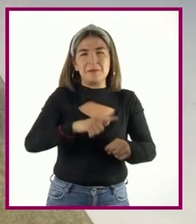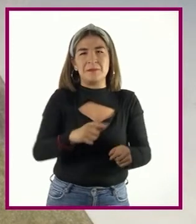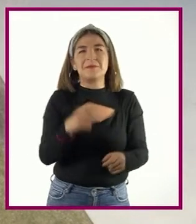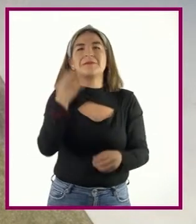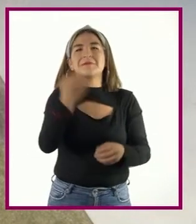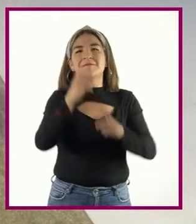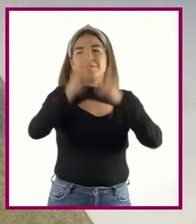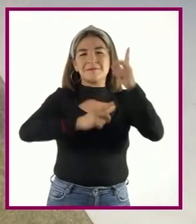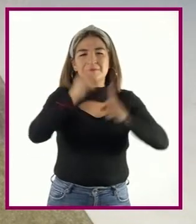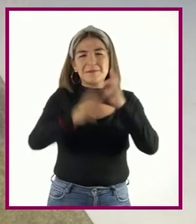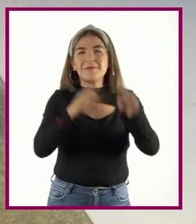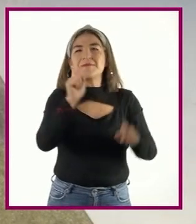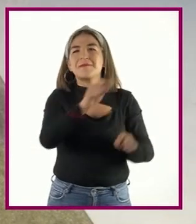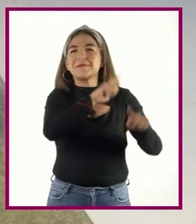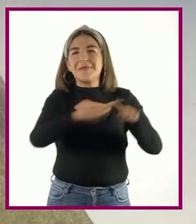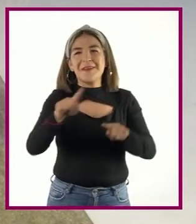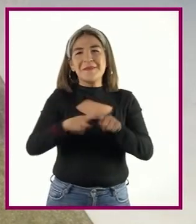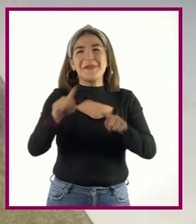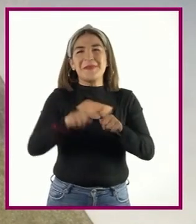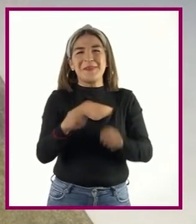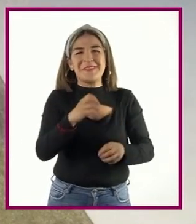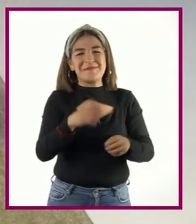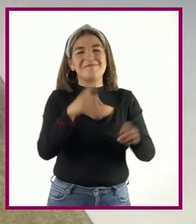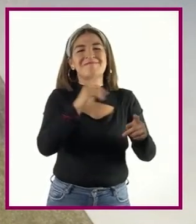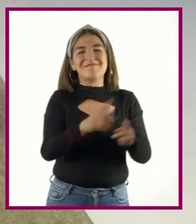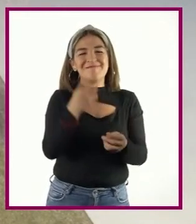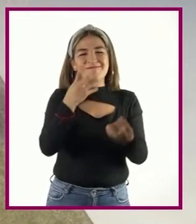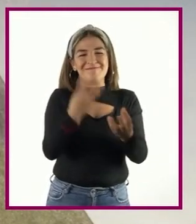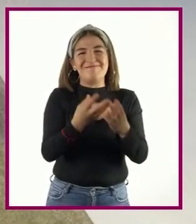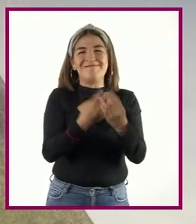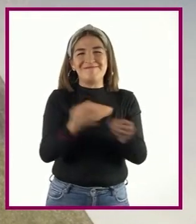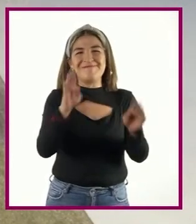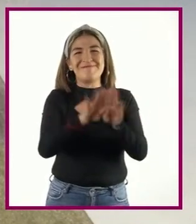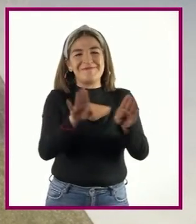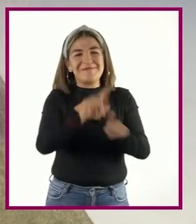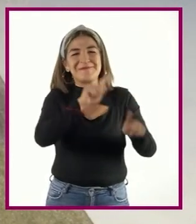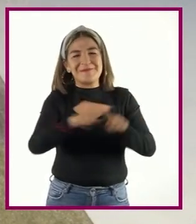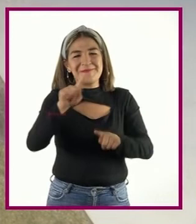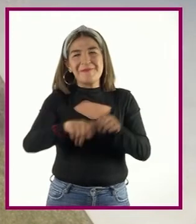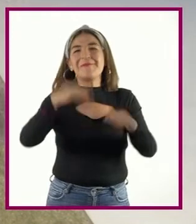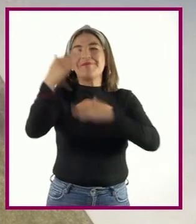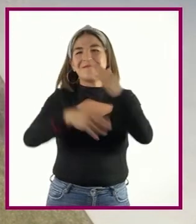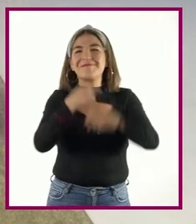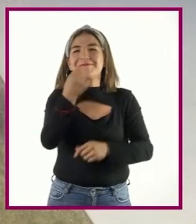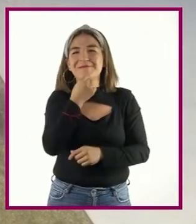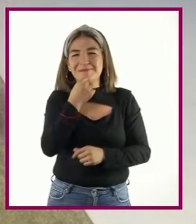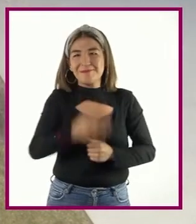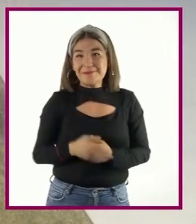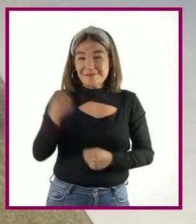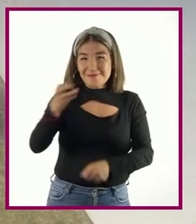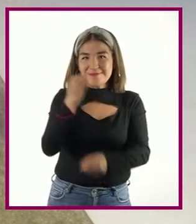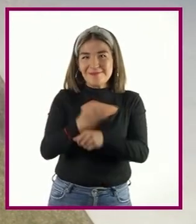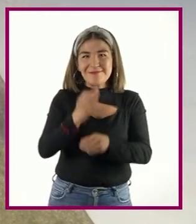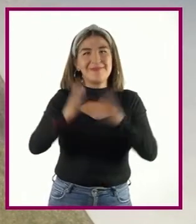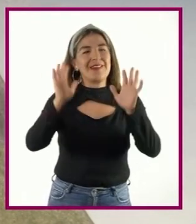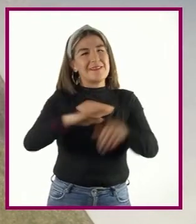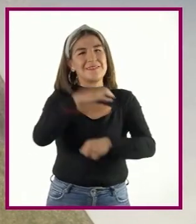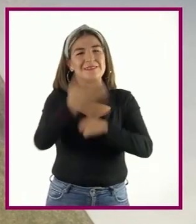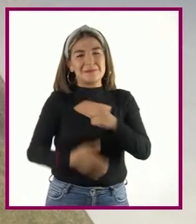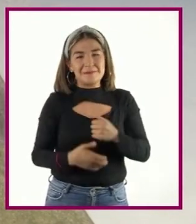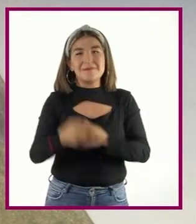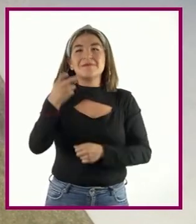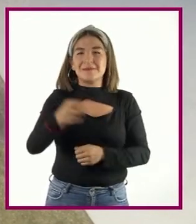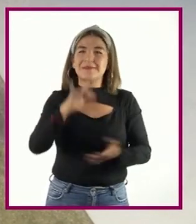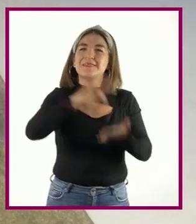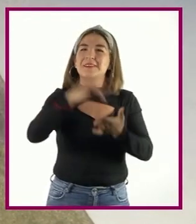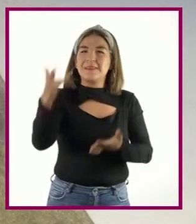y con todas aquellas que sea necesario para garantizar el interés superior de la niñez. Con esto nos despedimos y les damos